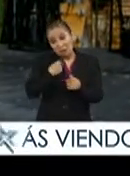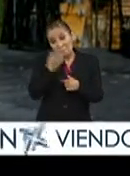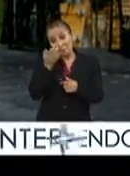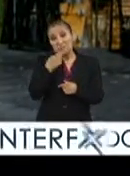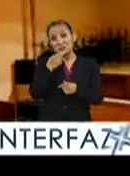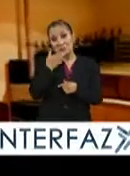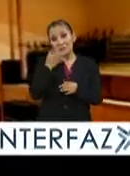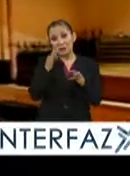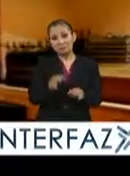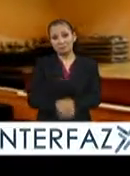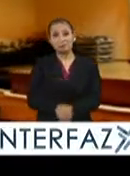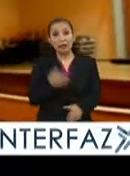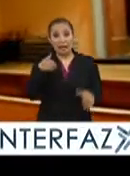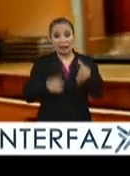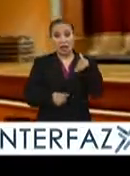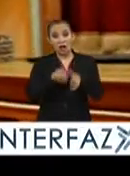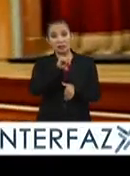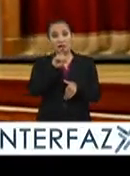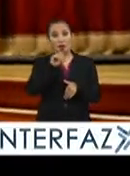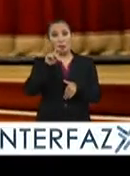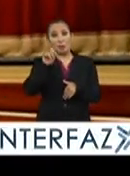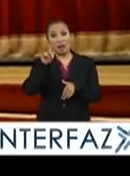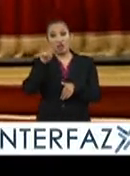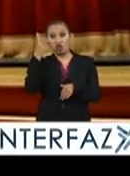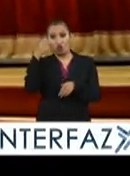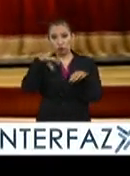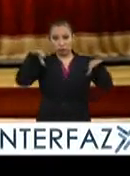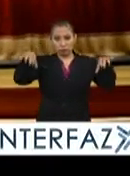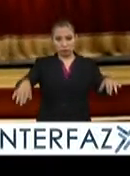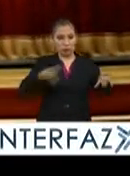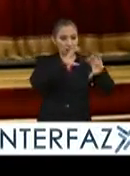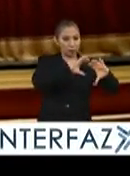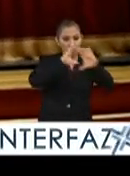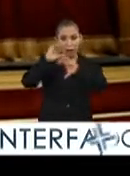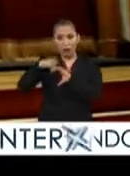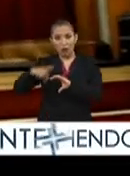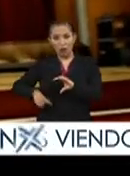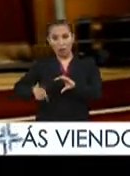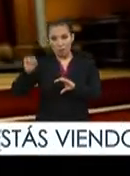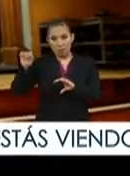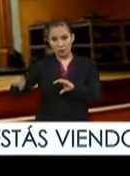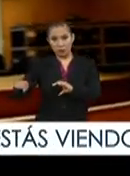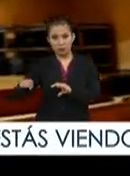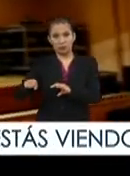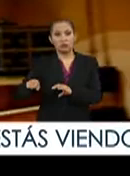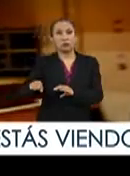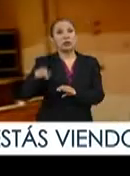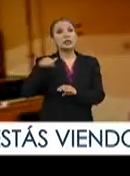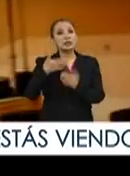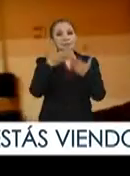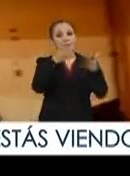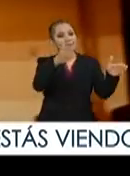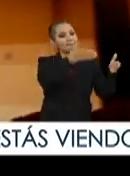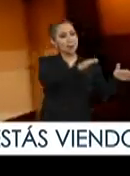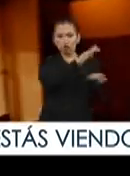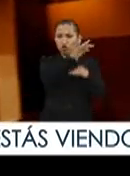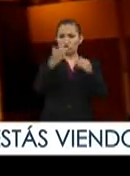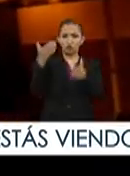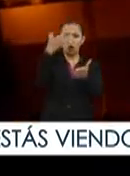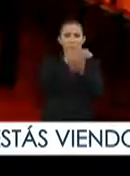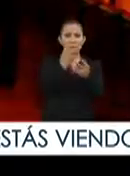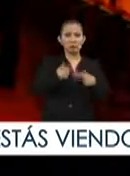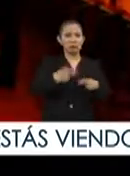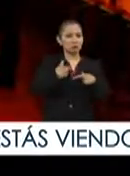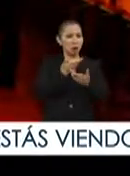muy práctico. El Teatro Sao Pedro es una de las 2 casas de ópera que pertenecen al gobierno de esta provincia y abre sus puertas a todo tipo